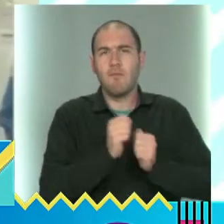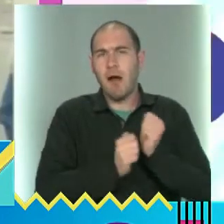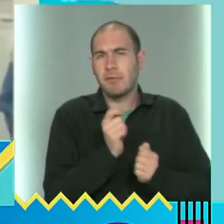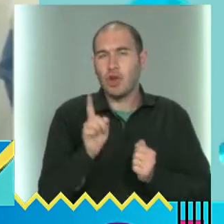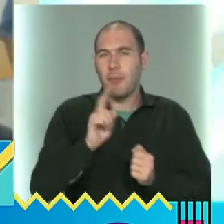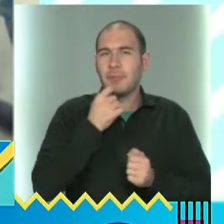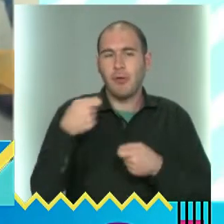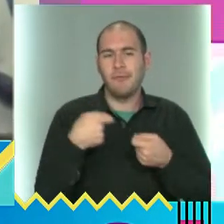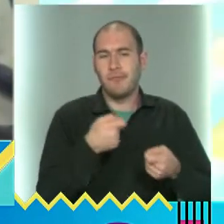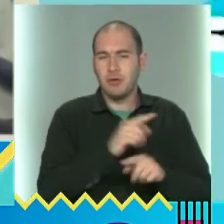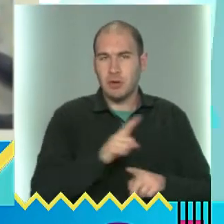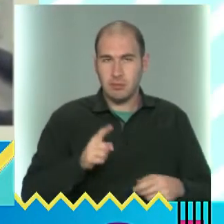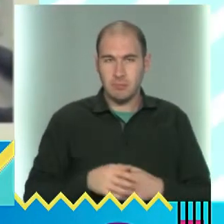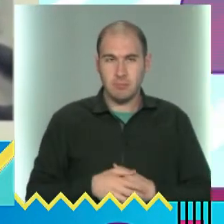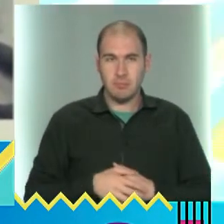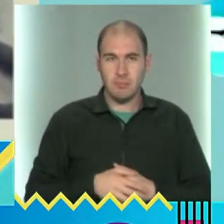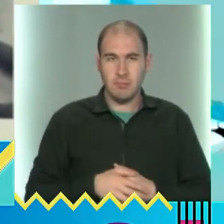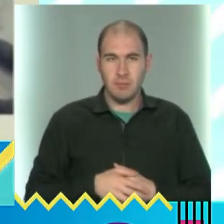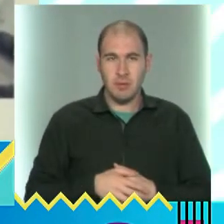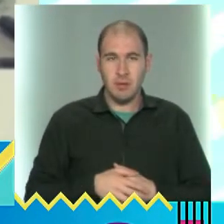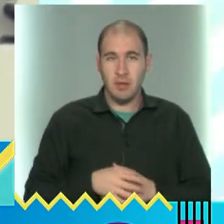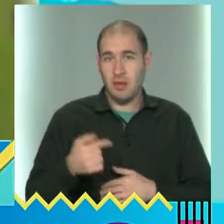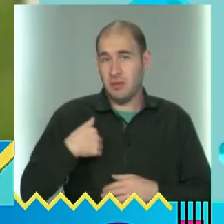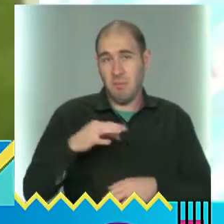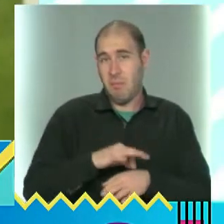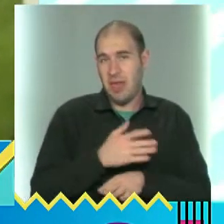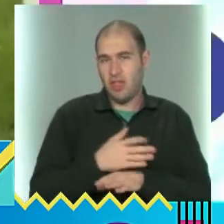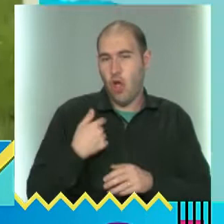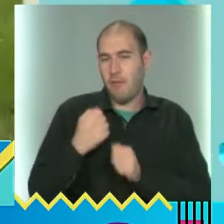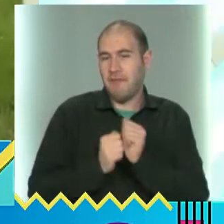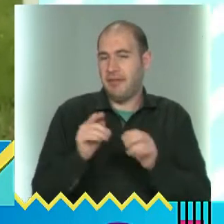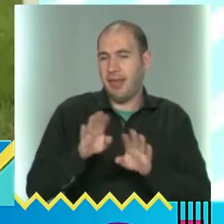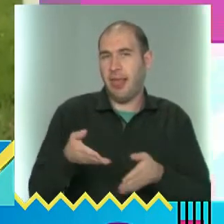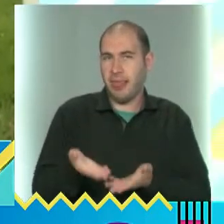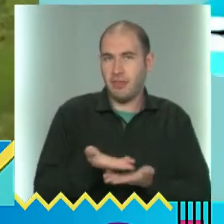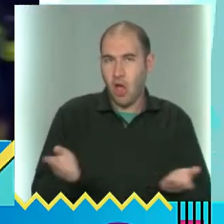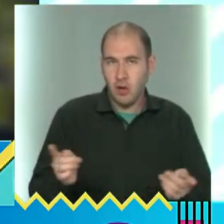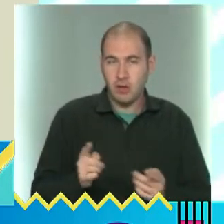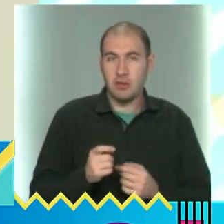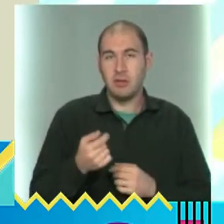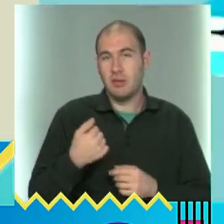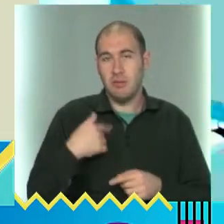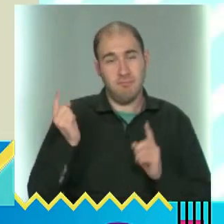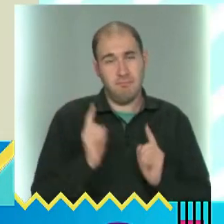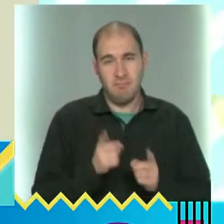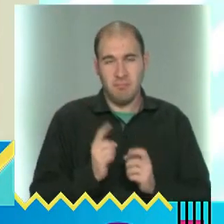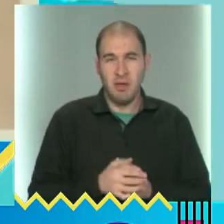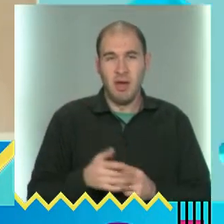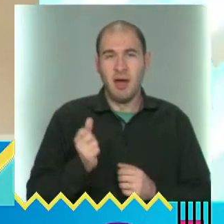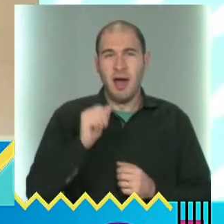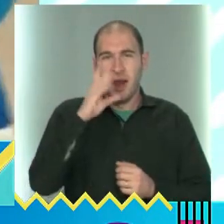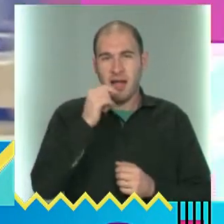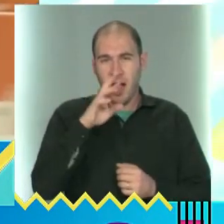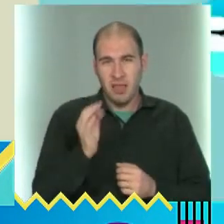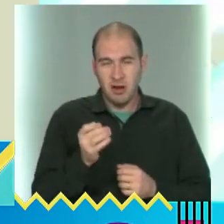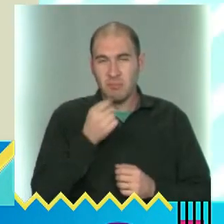en vez de buscar financiamiento? Porque sigo siendo médico, no fabricante de camillas. Claro. Porque sigo siendo Alejandro,